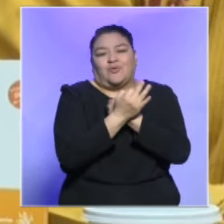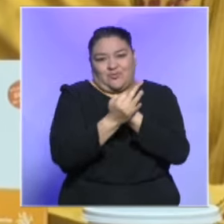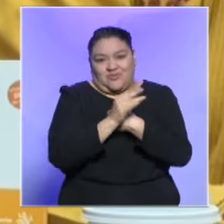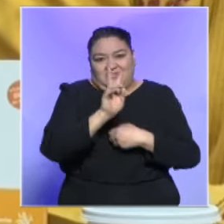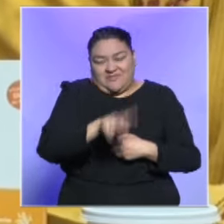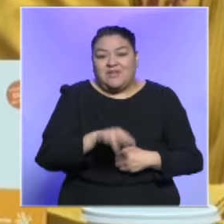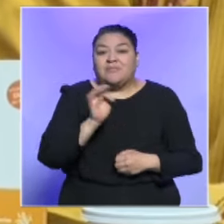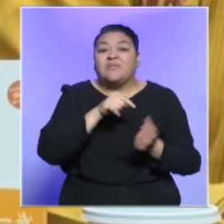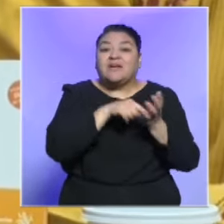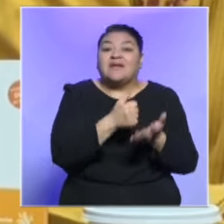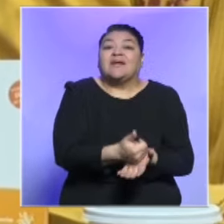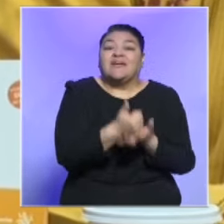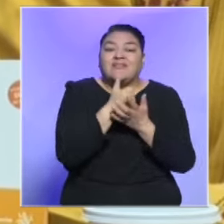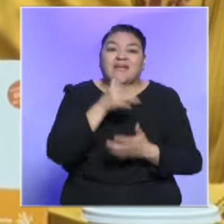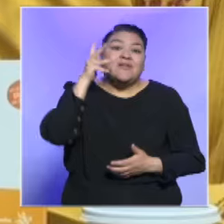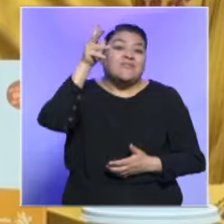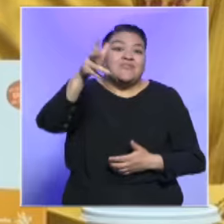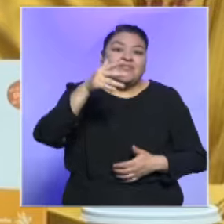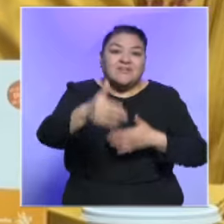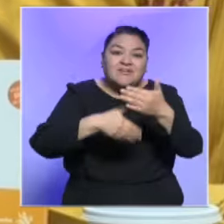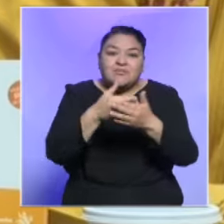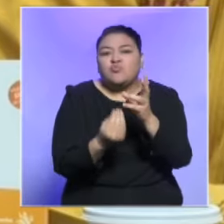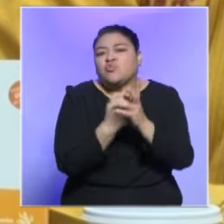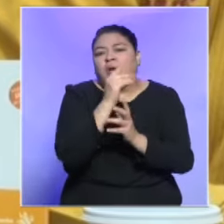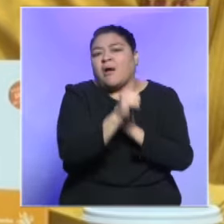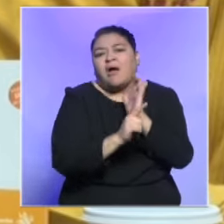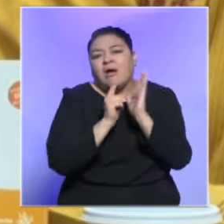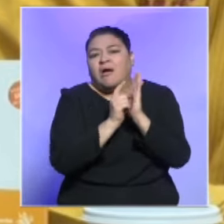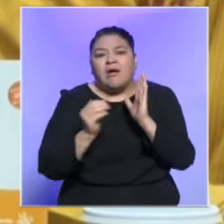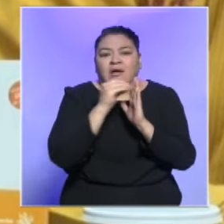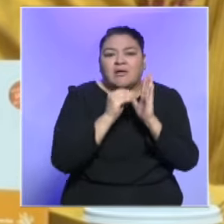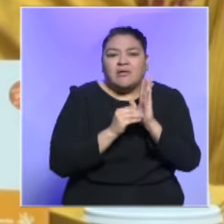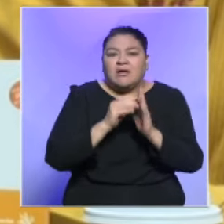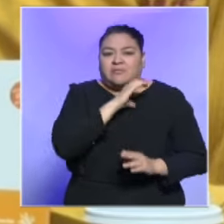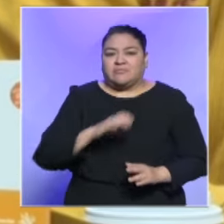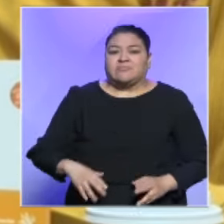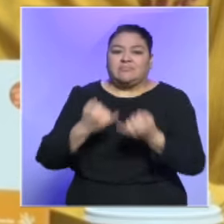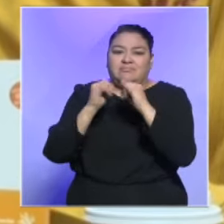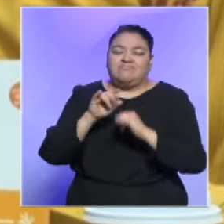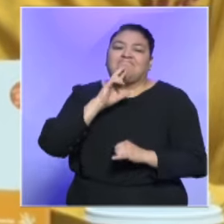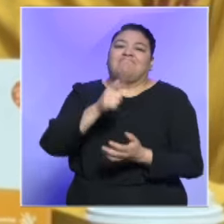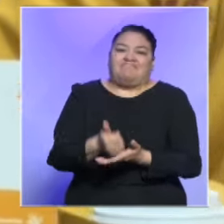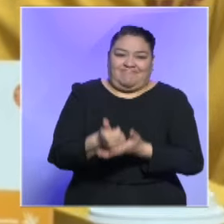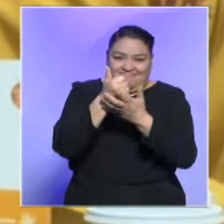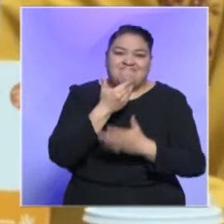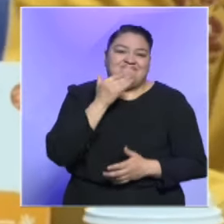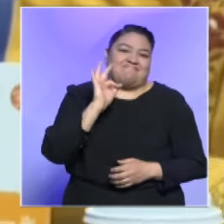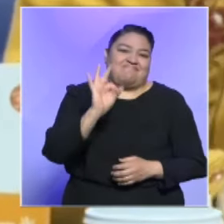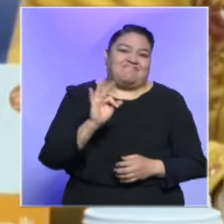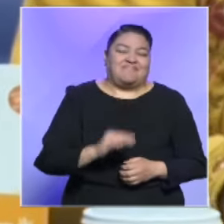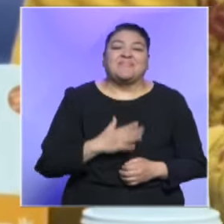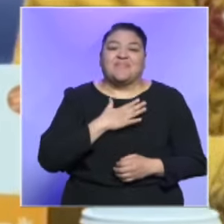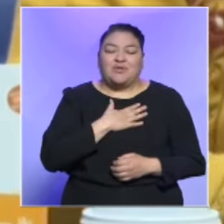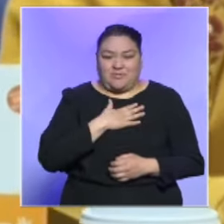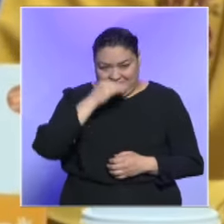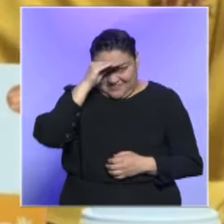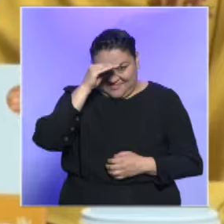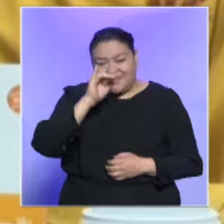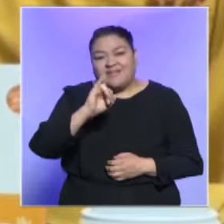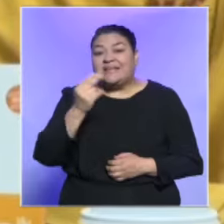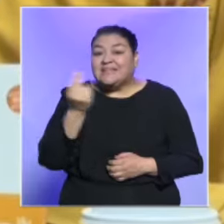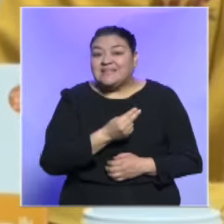puede servir de base para encontrar una nueva regulación y revolucionar las candidaturas independientes. Creo que es necesario